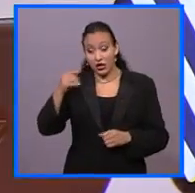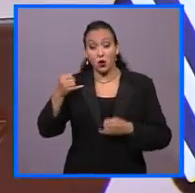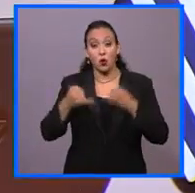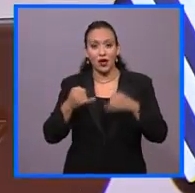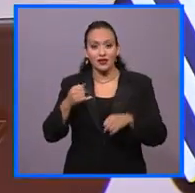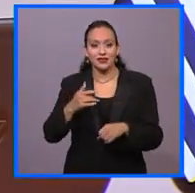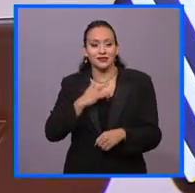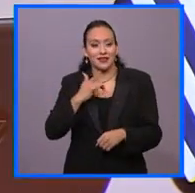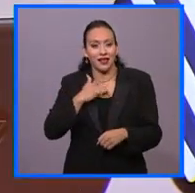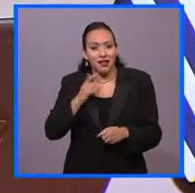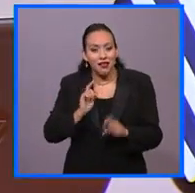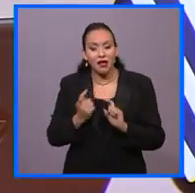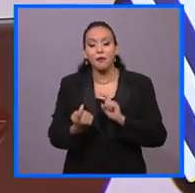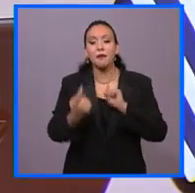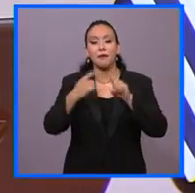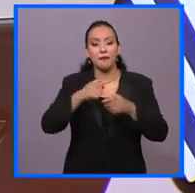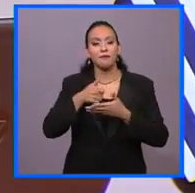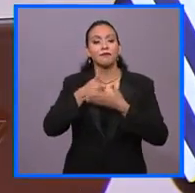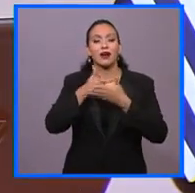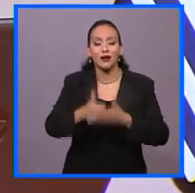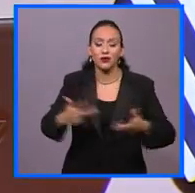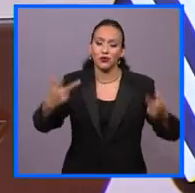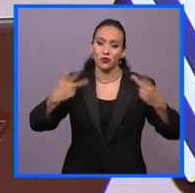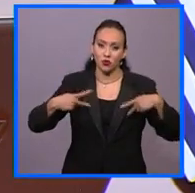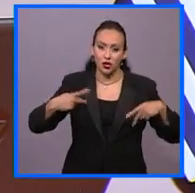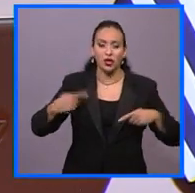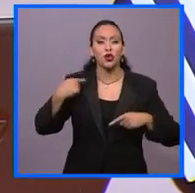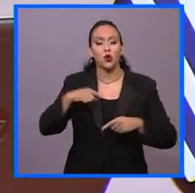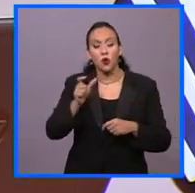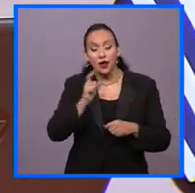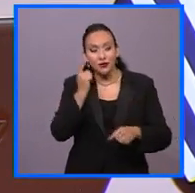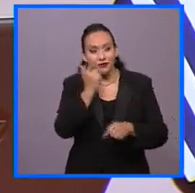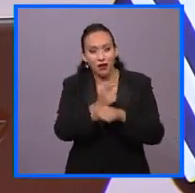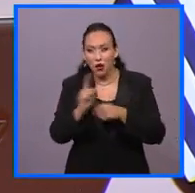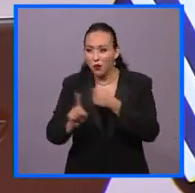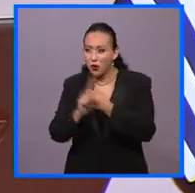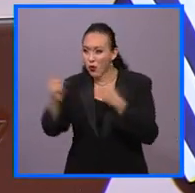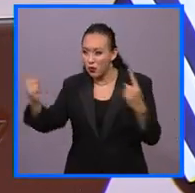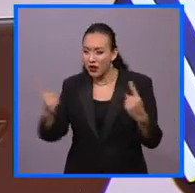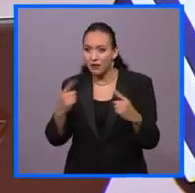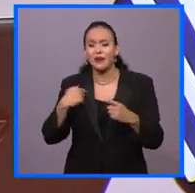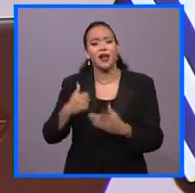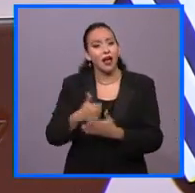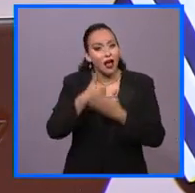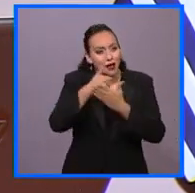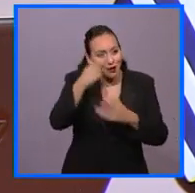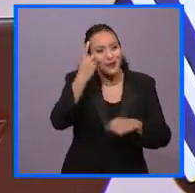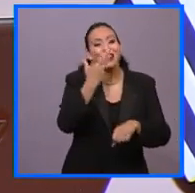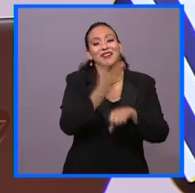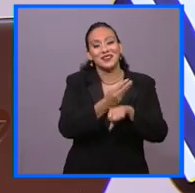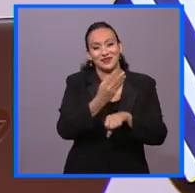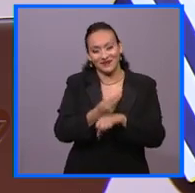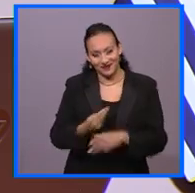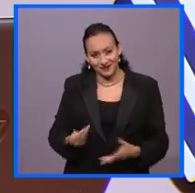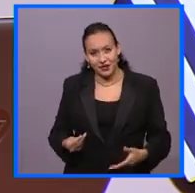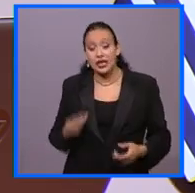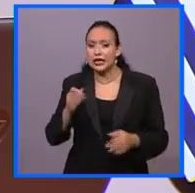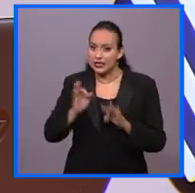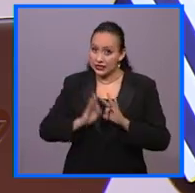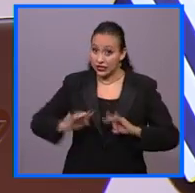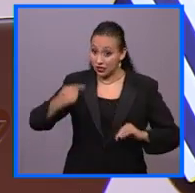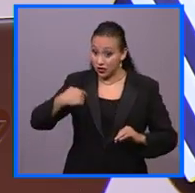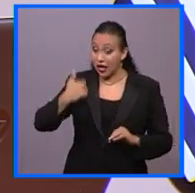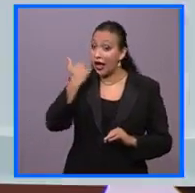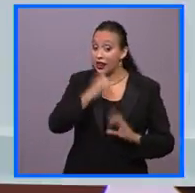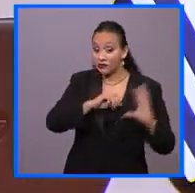el conflicto, porque resolvemos conflictos. Entonces es necesario trabajar mucho con nuestros alumnos en el tema